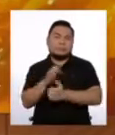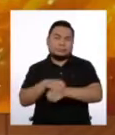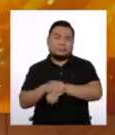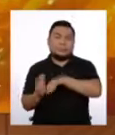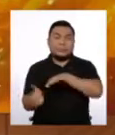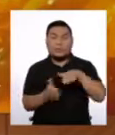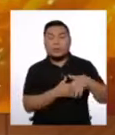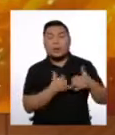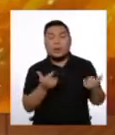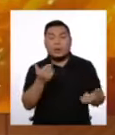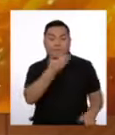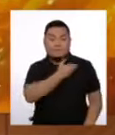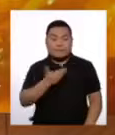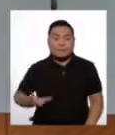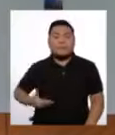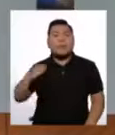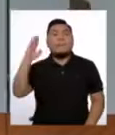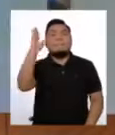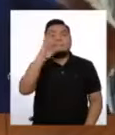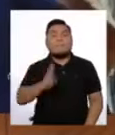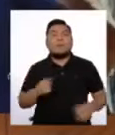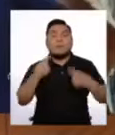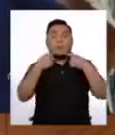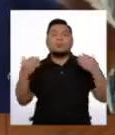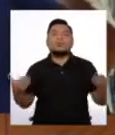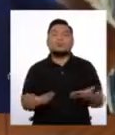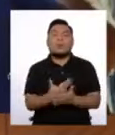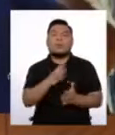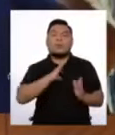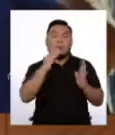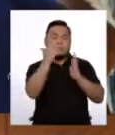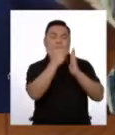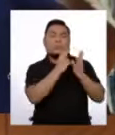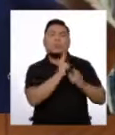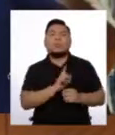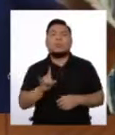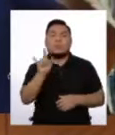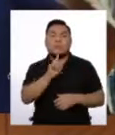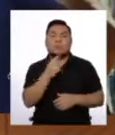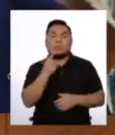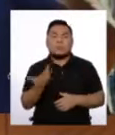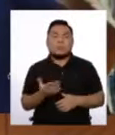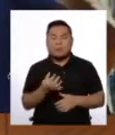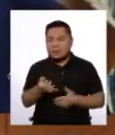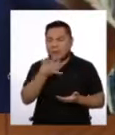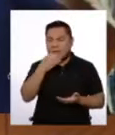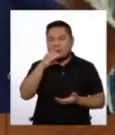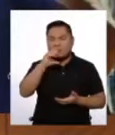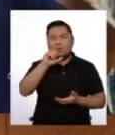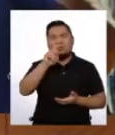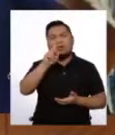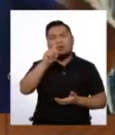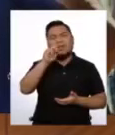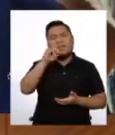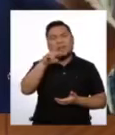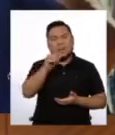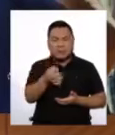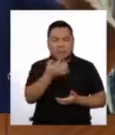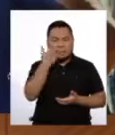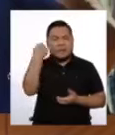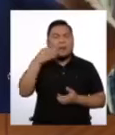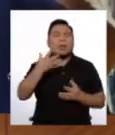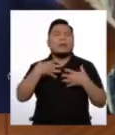El presidente de Brasil anunció un nuevo protocolo para la utilización de la cloroquina como tratamiento para el COVID